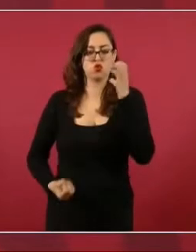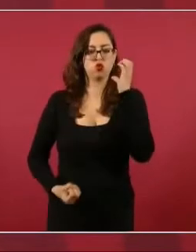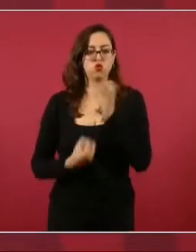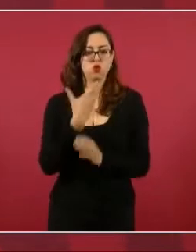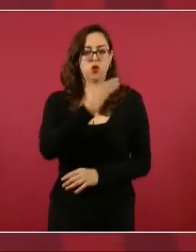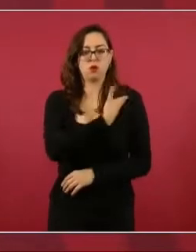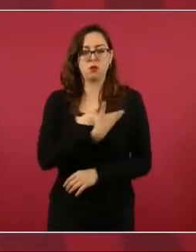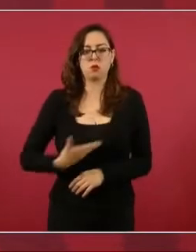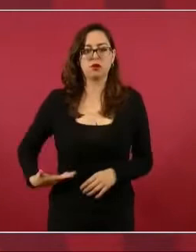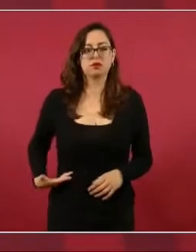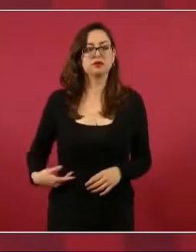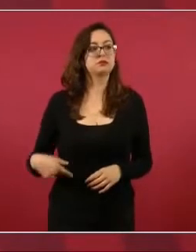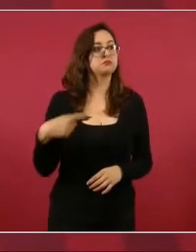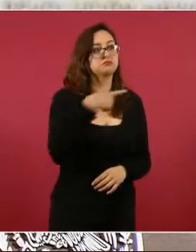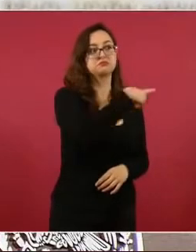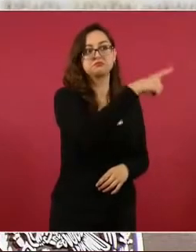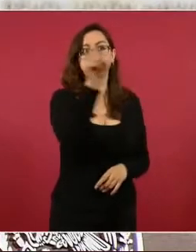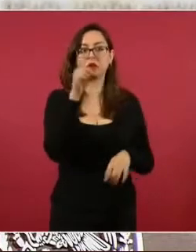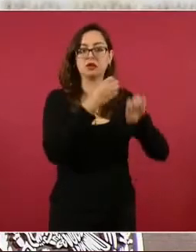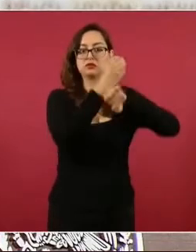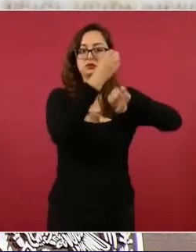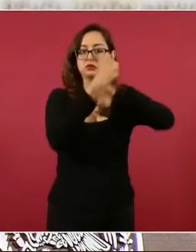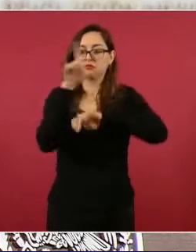Y todos aceptaron,